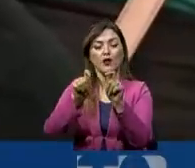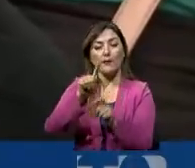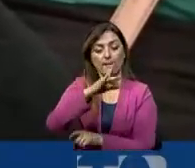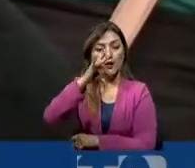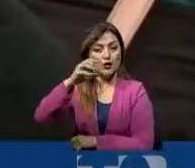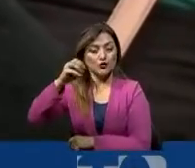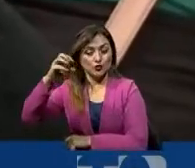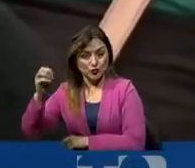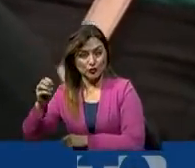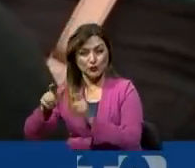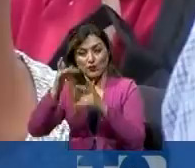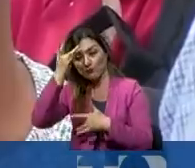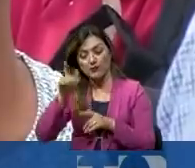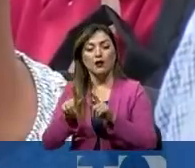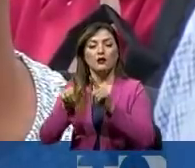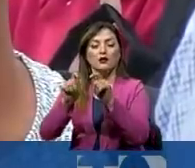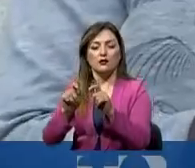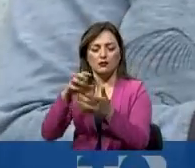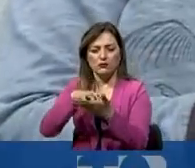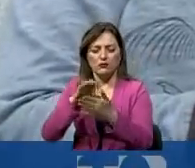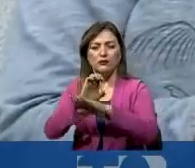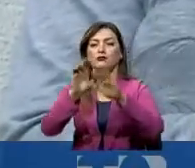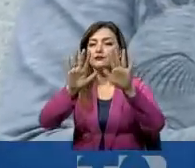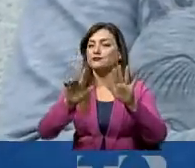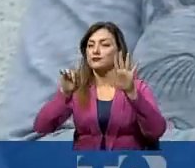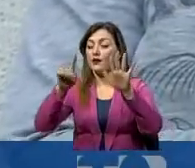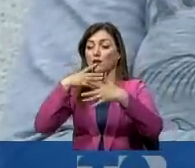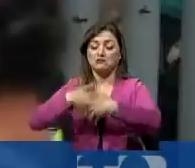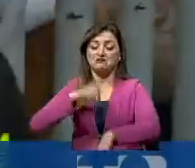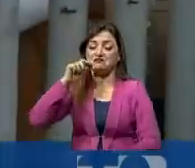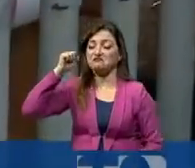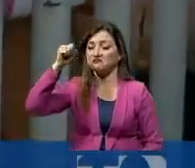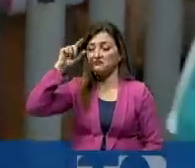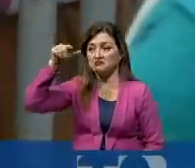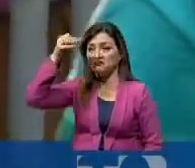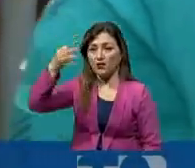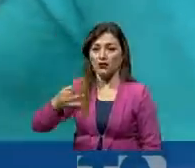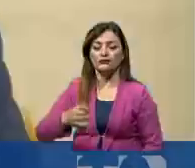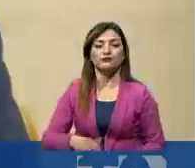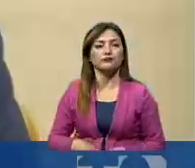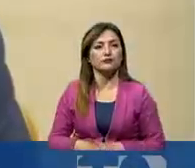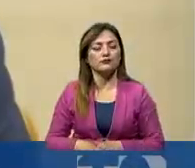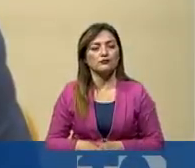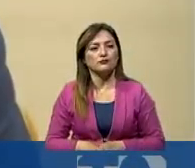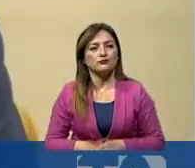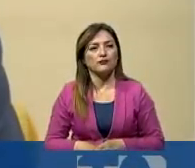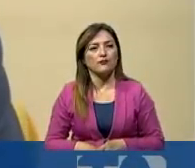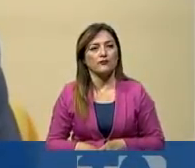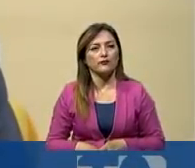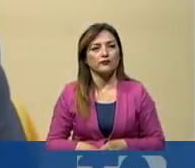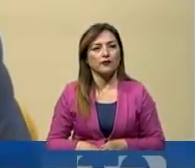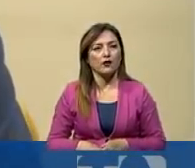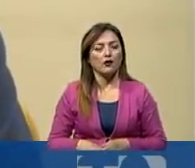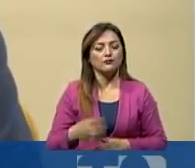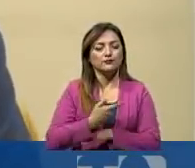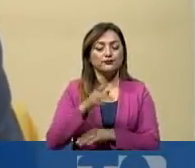en 16 provincias del país, no descartan una movilización para reclamar que el Estado cumpla con la salud. No descartamos, de hecho, el